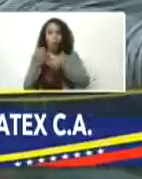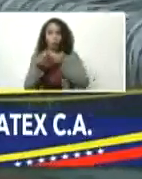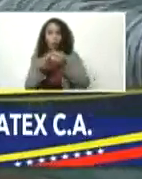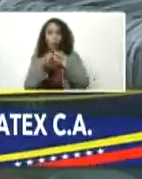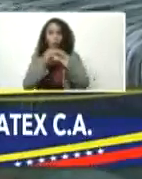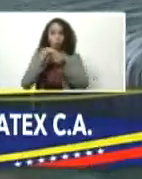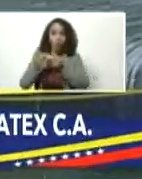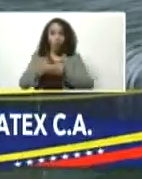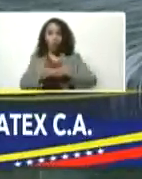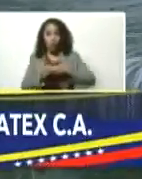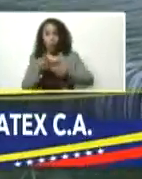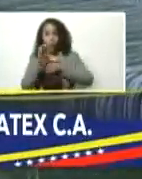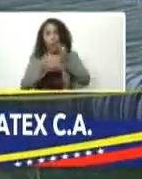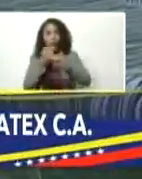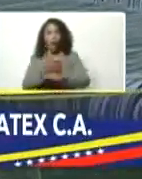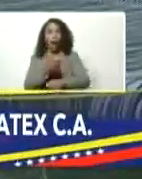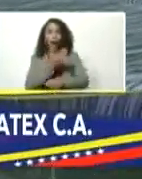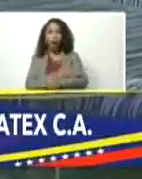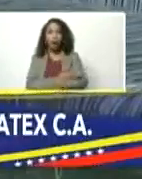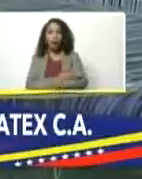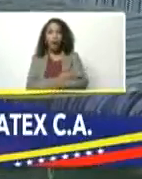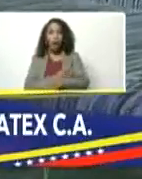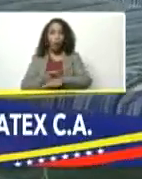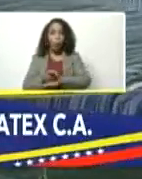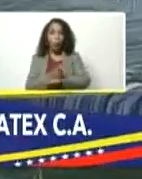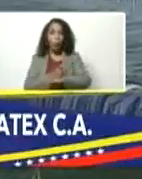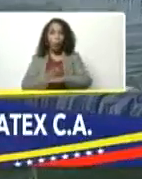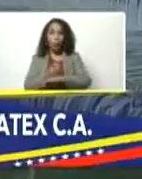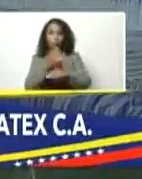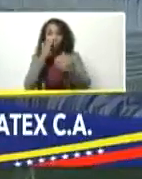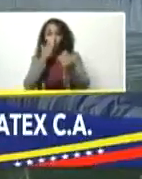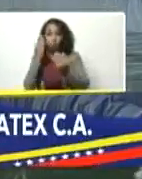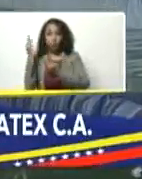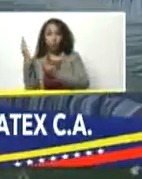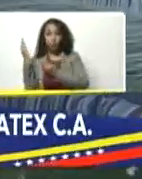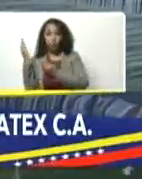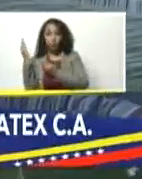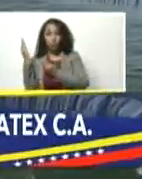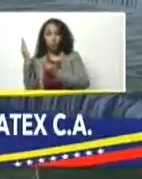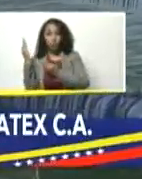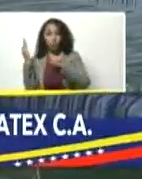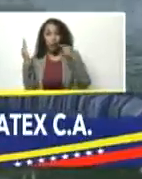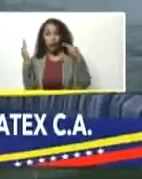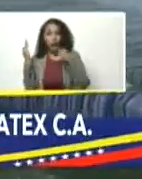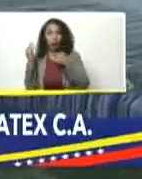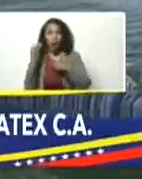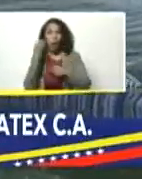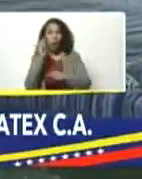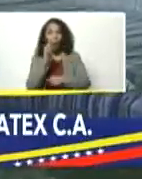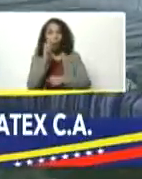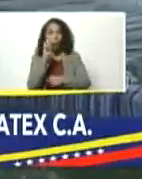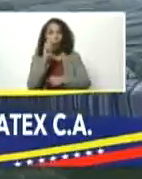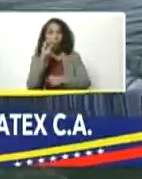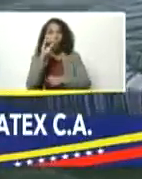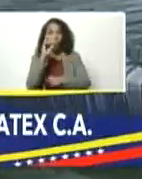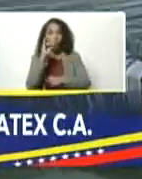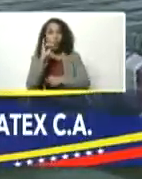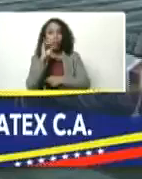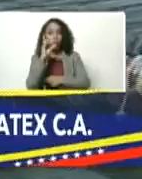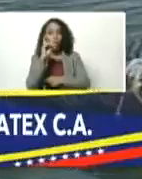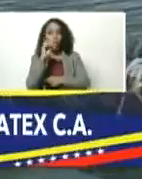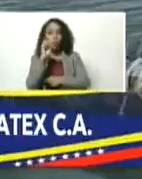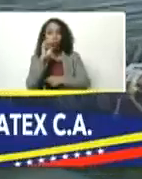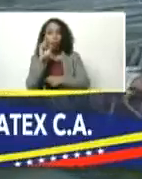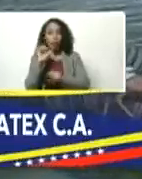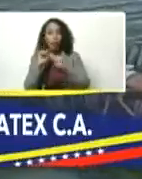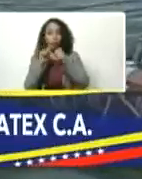como le explicaba anteriormente el gobernador, allá en el urdidor donde se inició la transmisión.